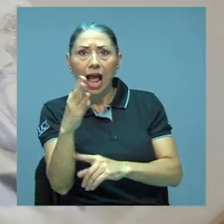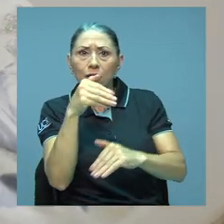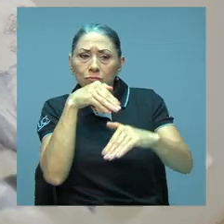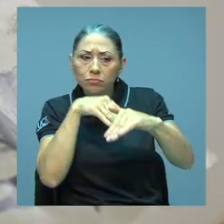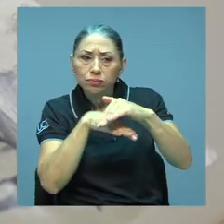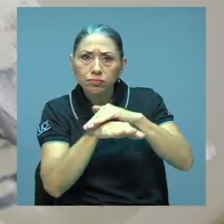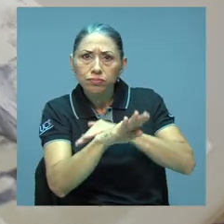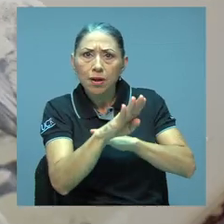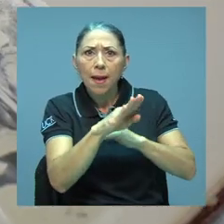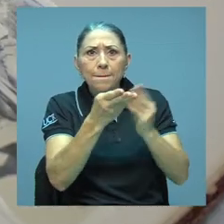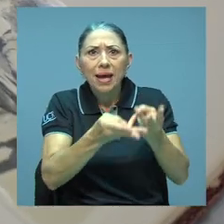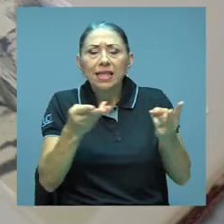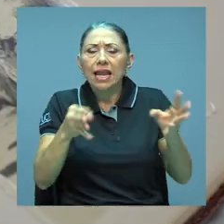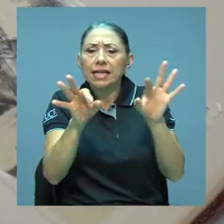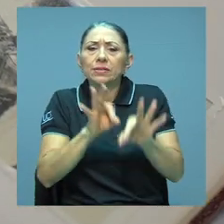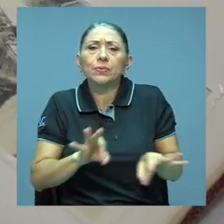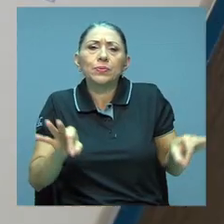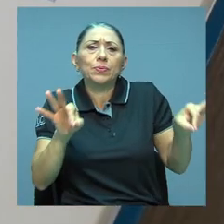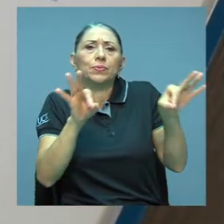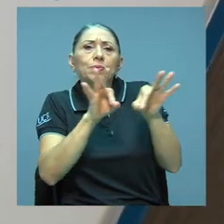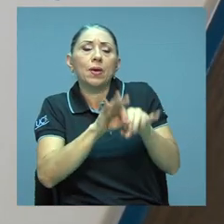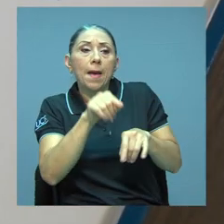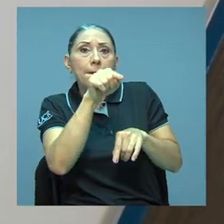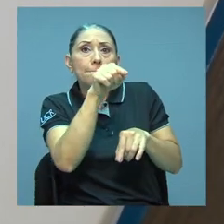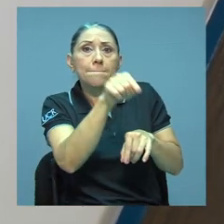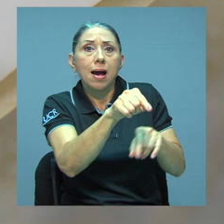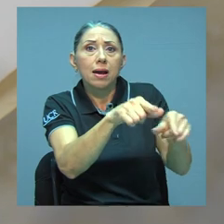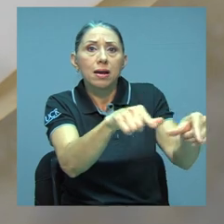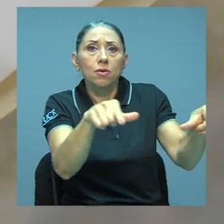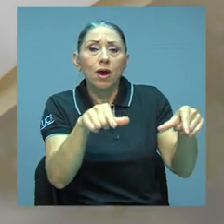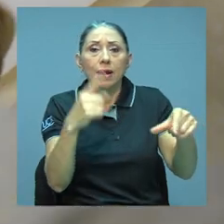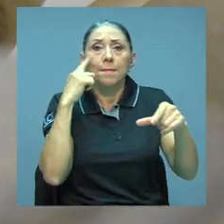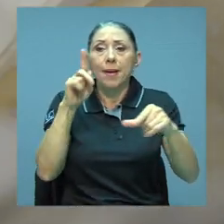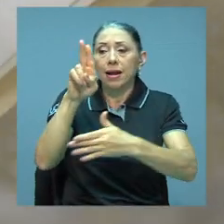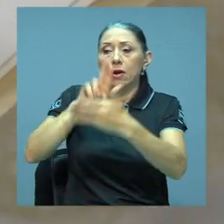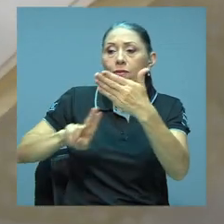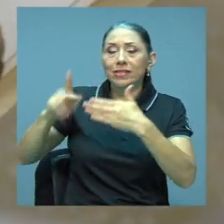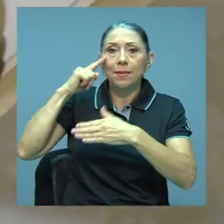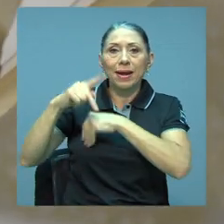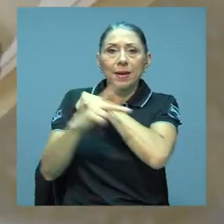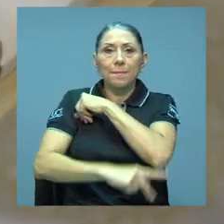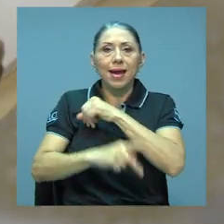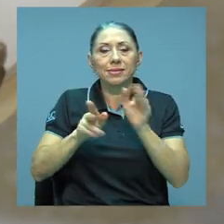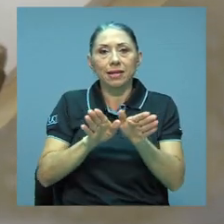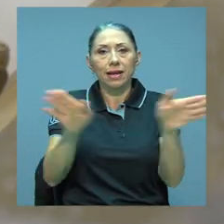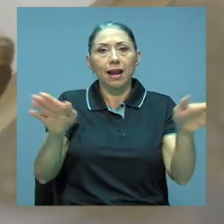materiales que son de gran valor para sus localidades, esta casa de estudios y el país en general.